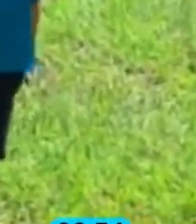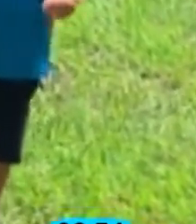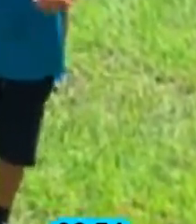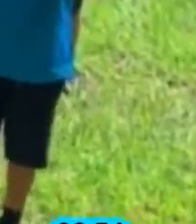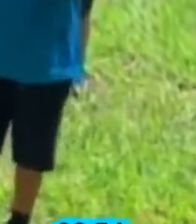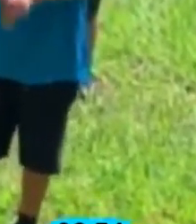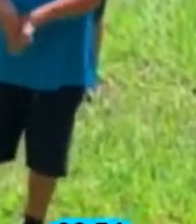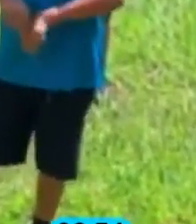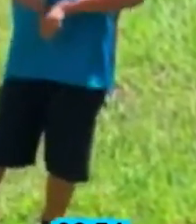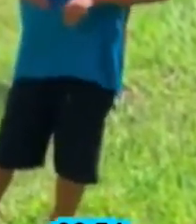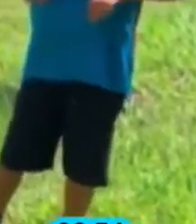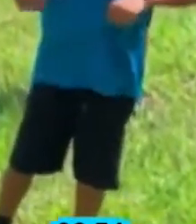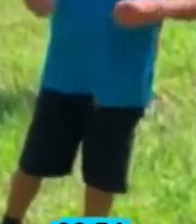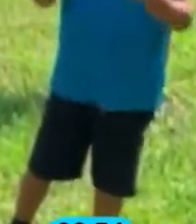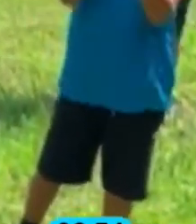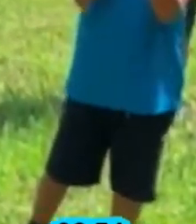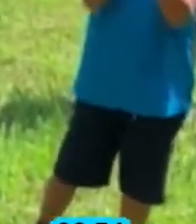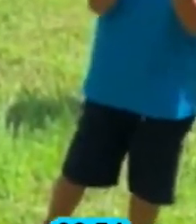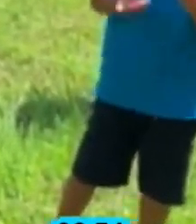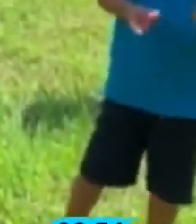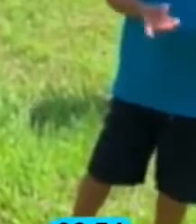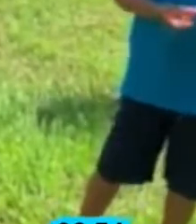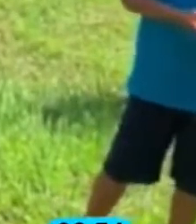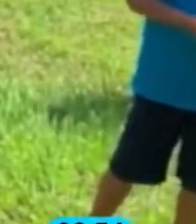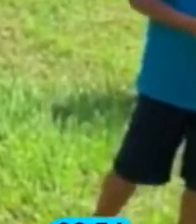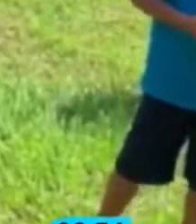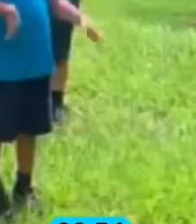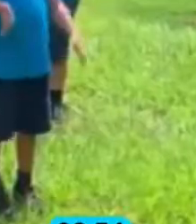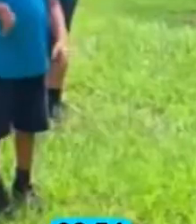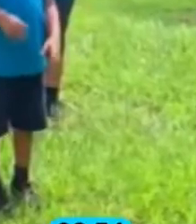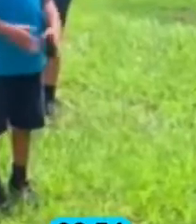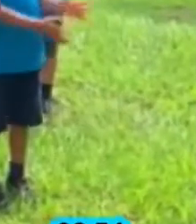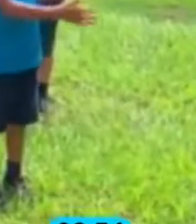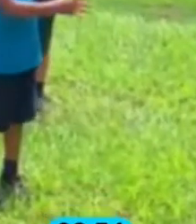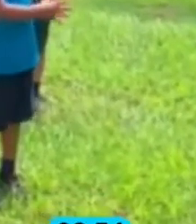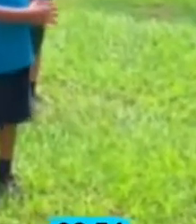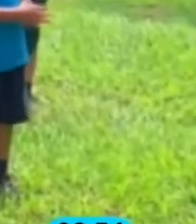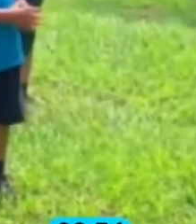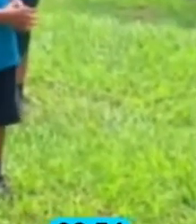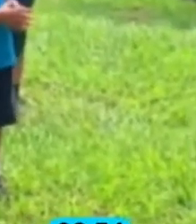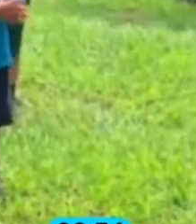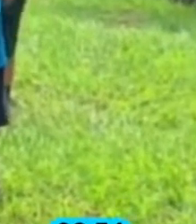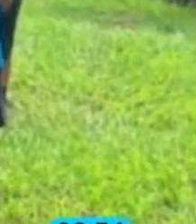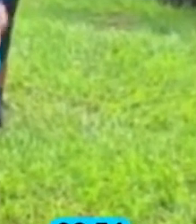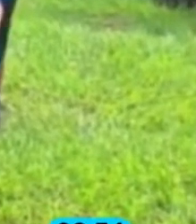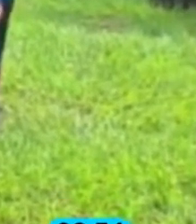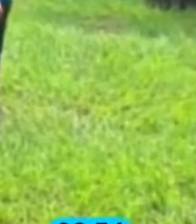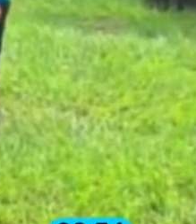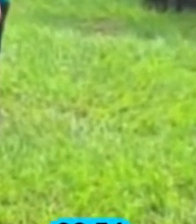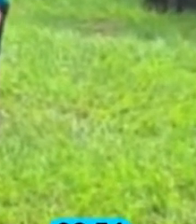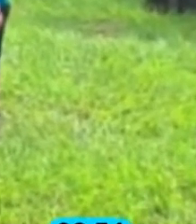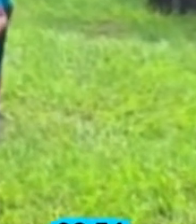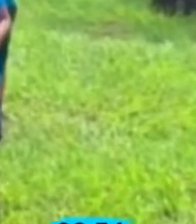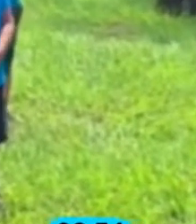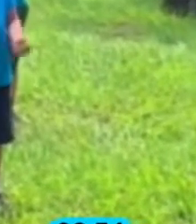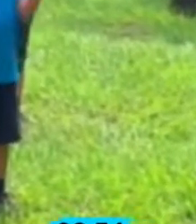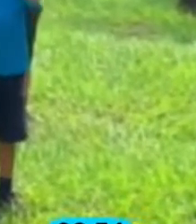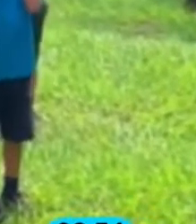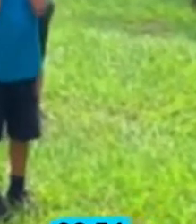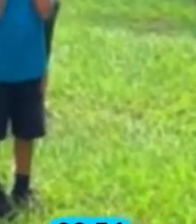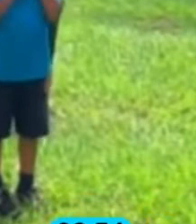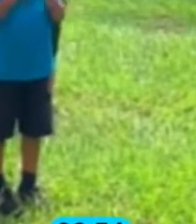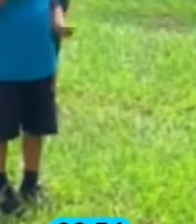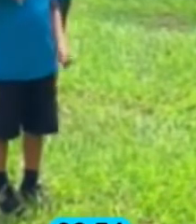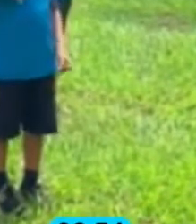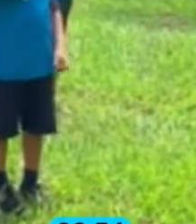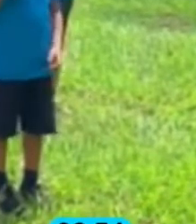se pueda, quitarse los miedos, sacarlos afuera, pintarse la